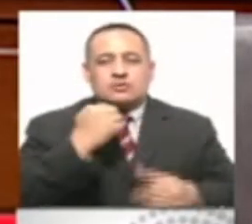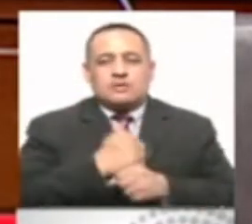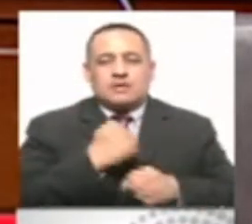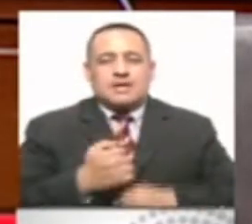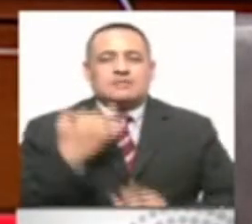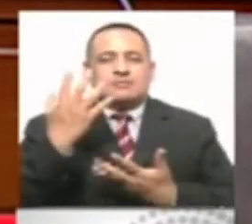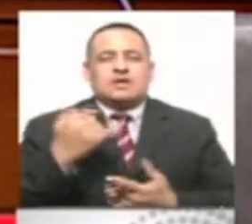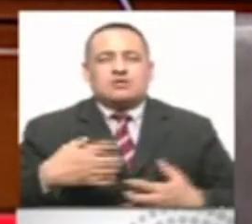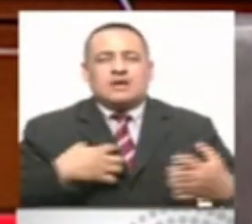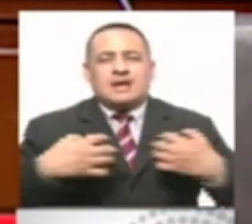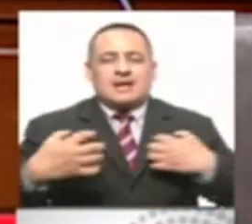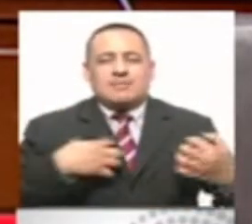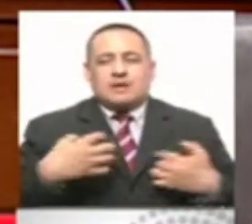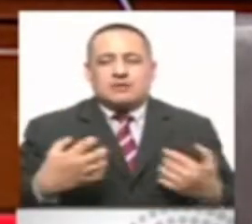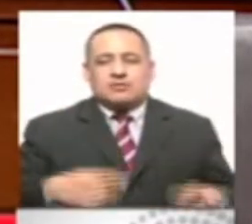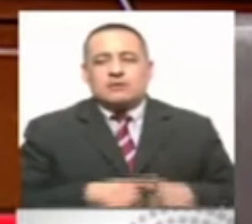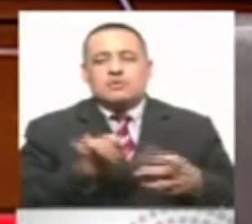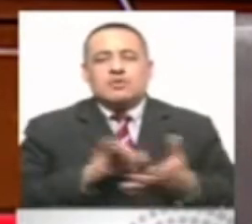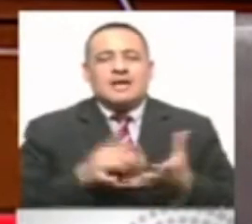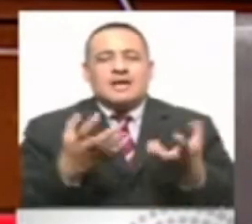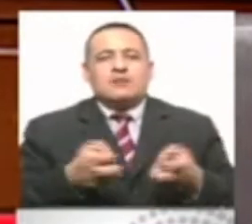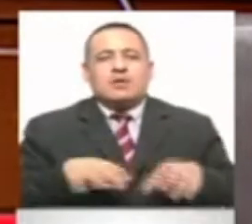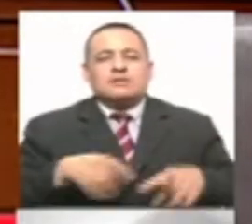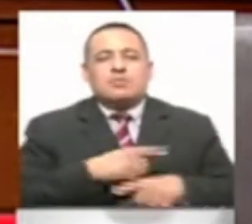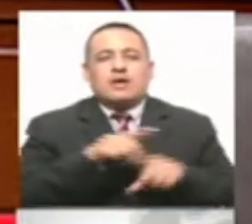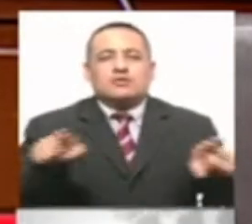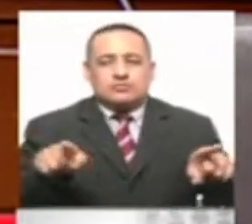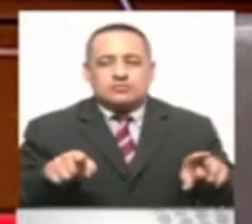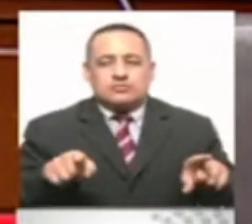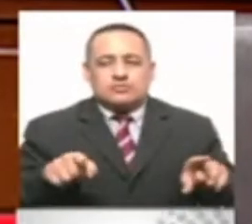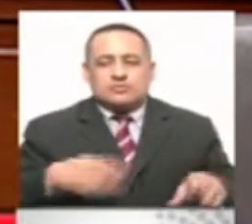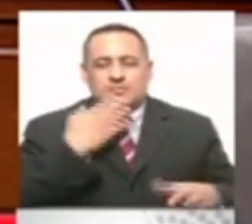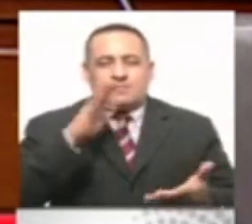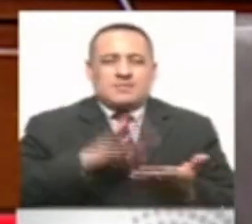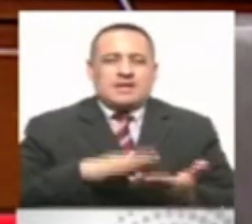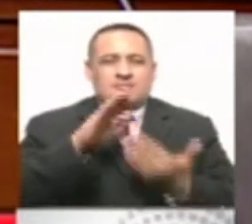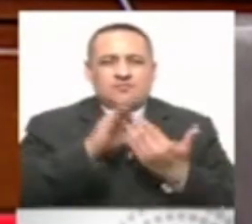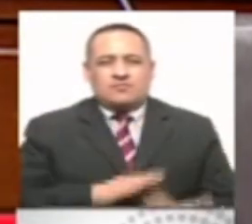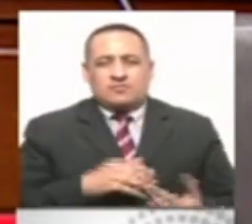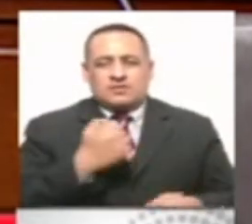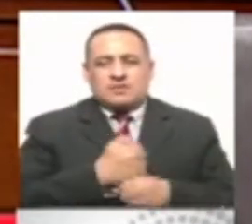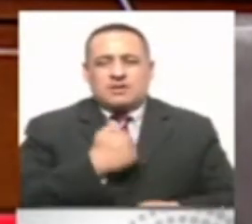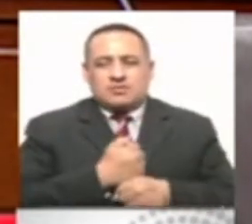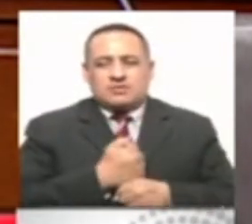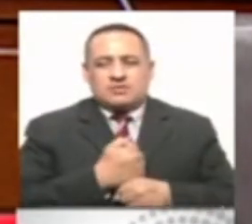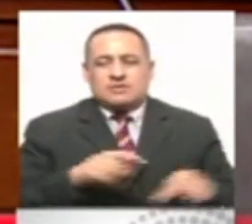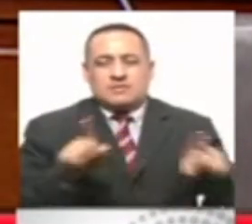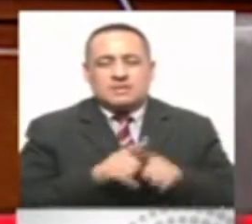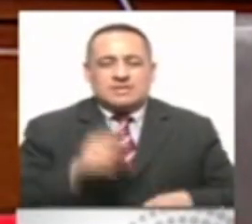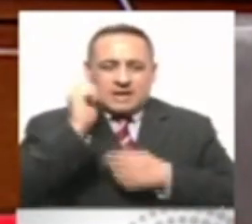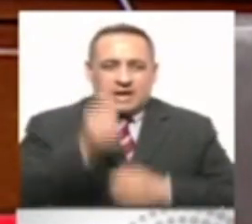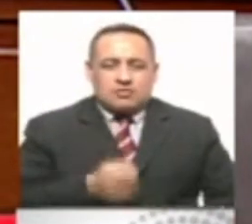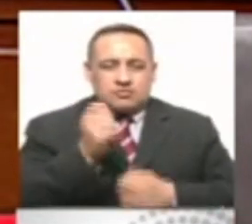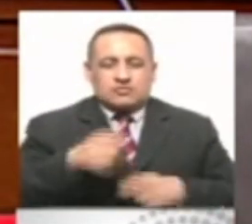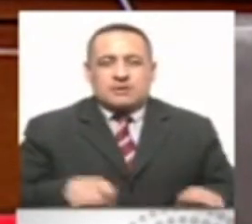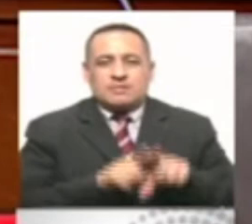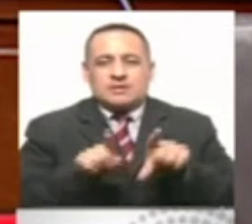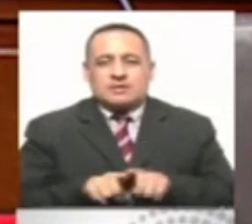esperando, reclamando lo que queremos que hacemos por ellos. Maltratados, ya están los trabajadores de la obra exportadora